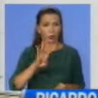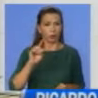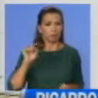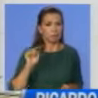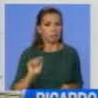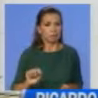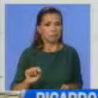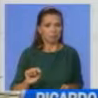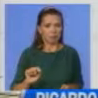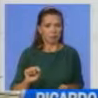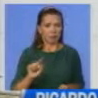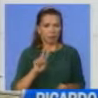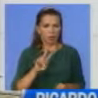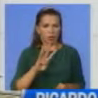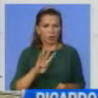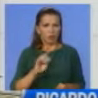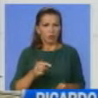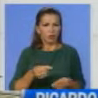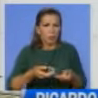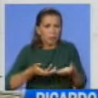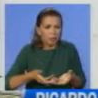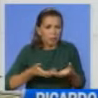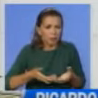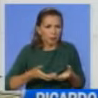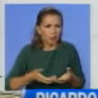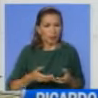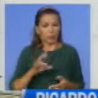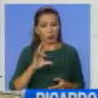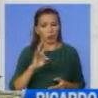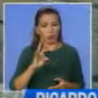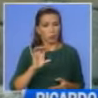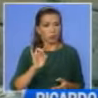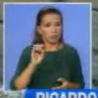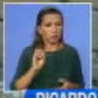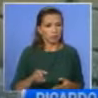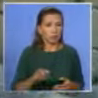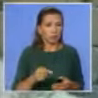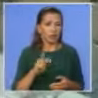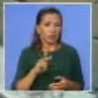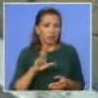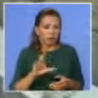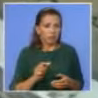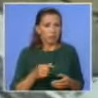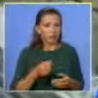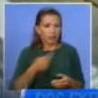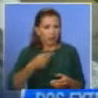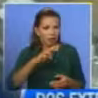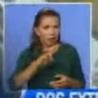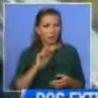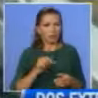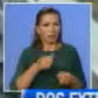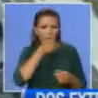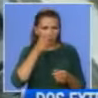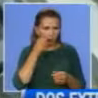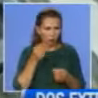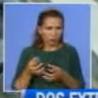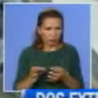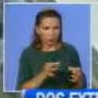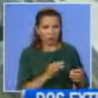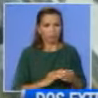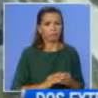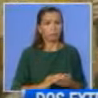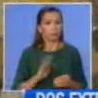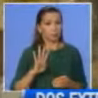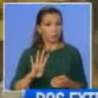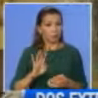174.245 gramos de cocaína y 80.500 gramos de heroína. En este caso hay 5 detenidos, 4 colombianos y